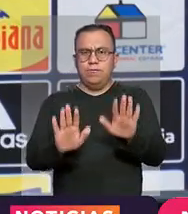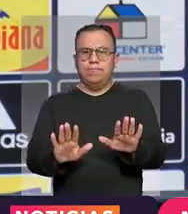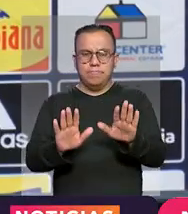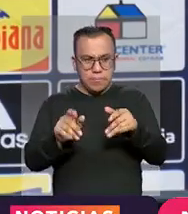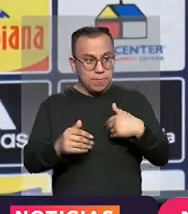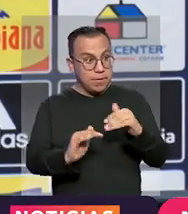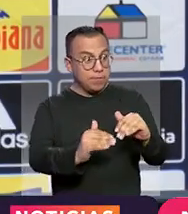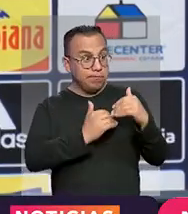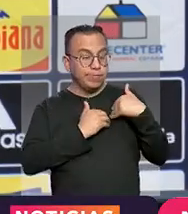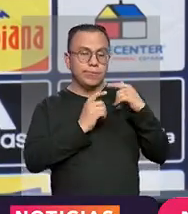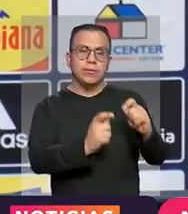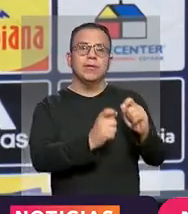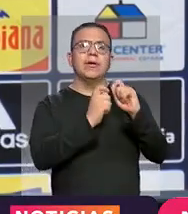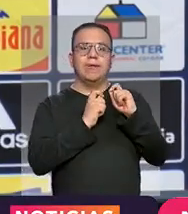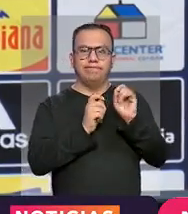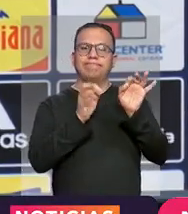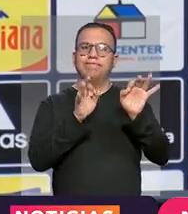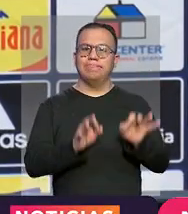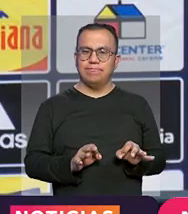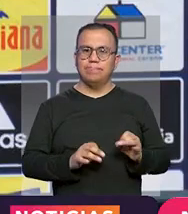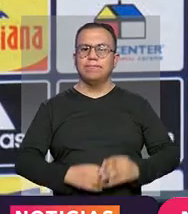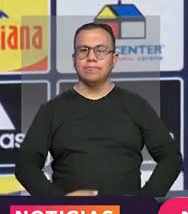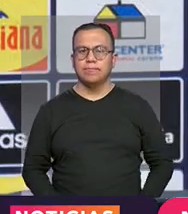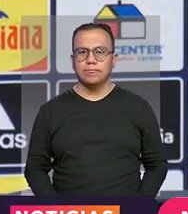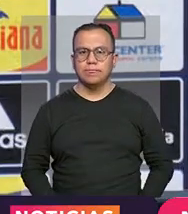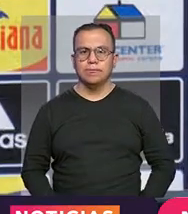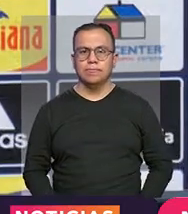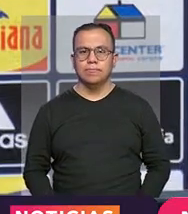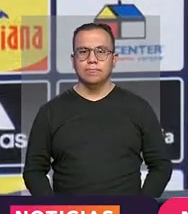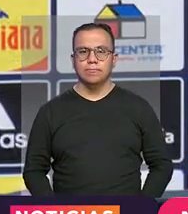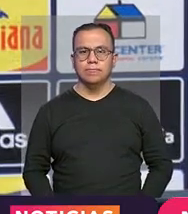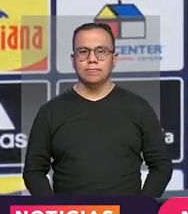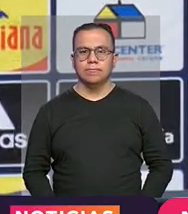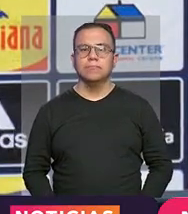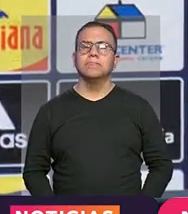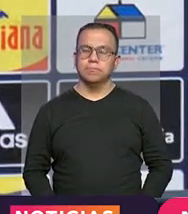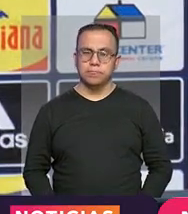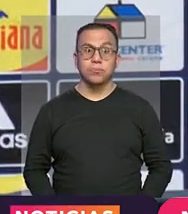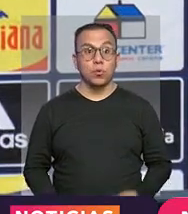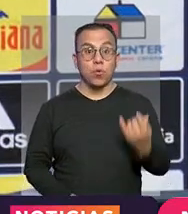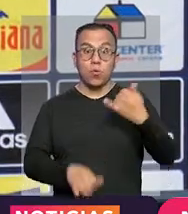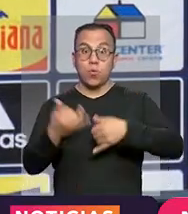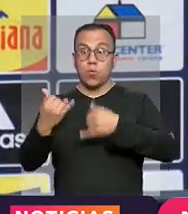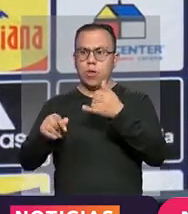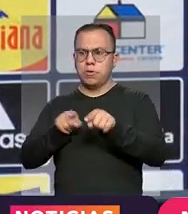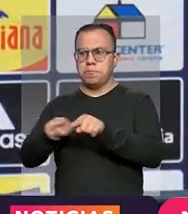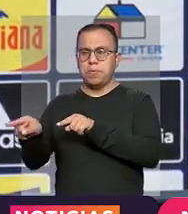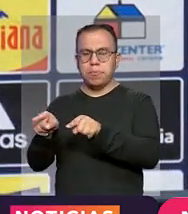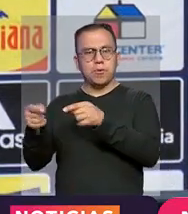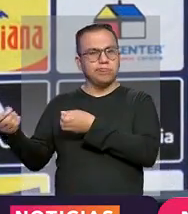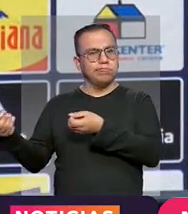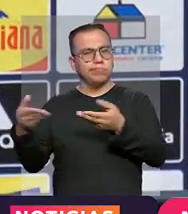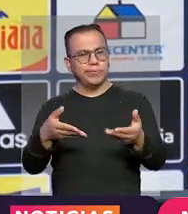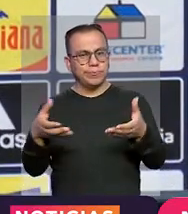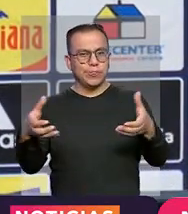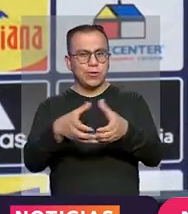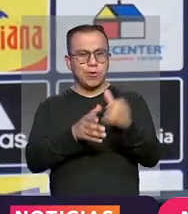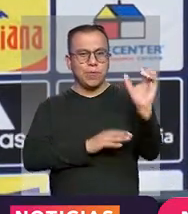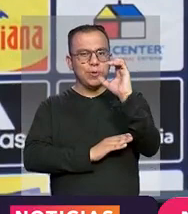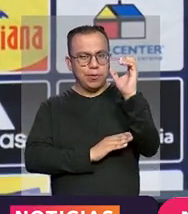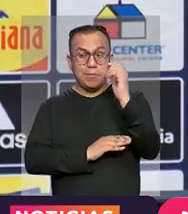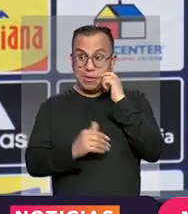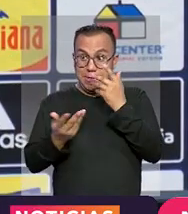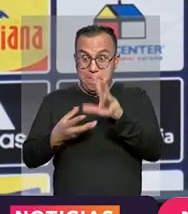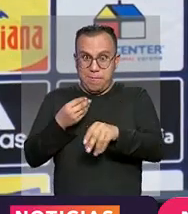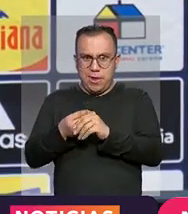estar a cargo, efectivamente. Y sí, son jugadores que le han dado mucho a la selección y yo creo que tienen mucho